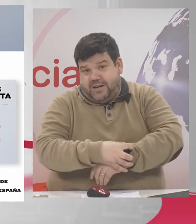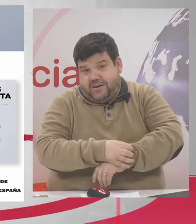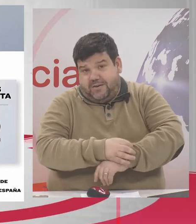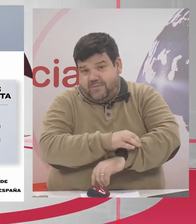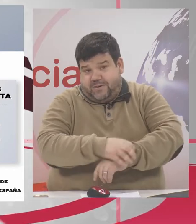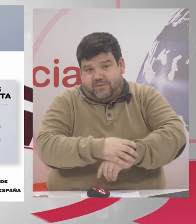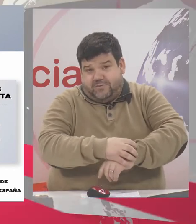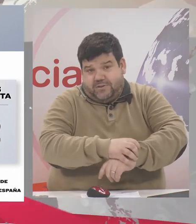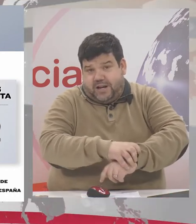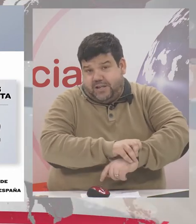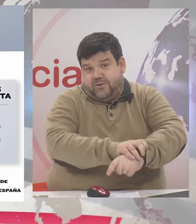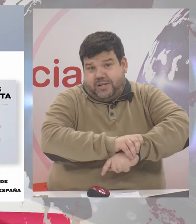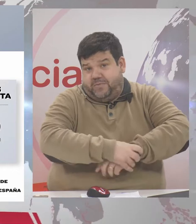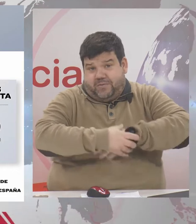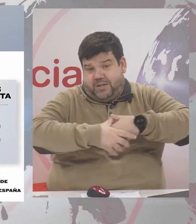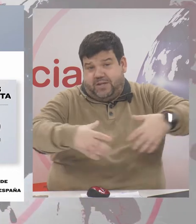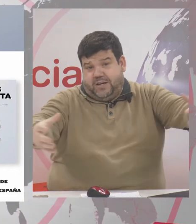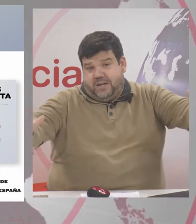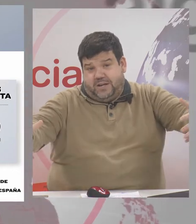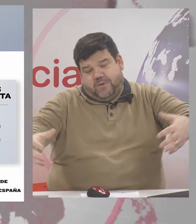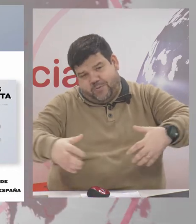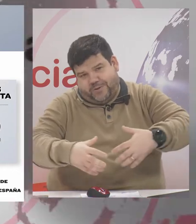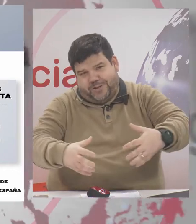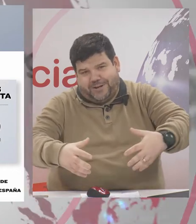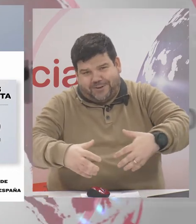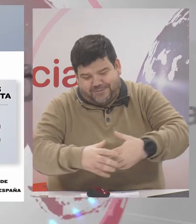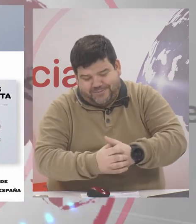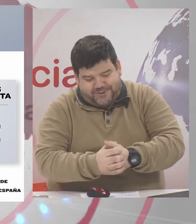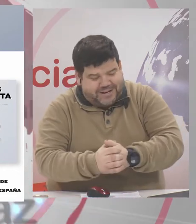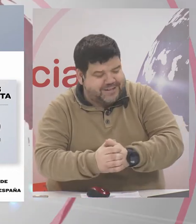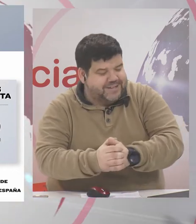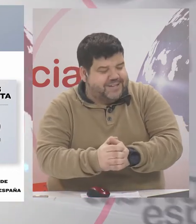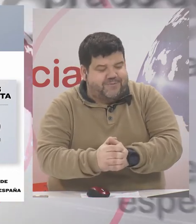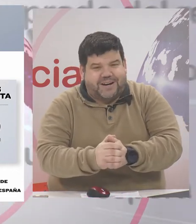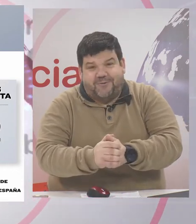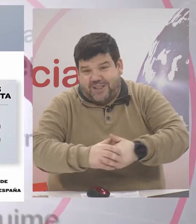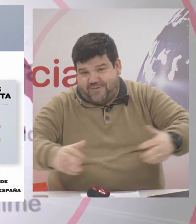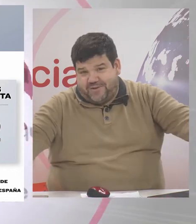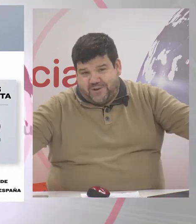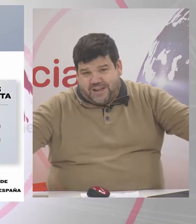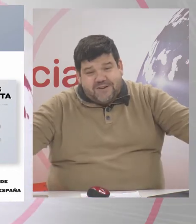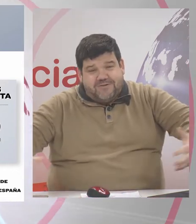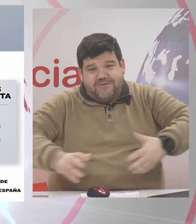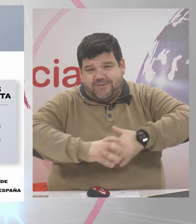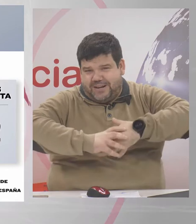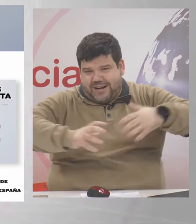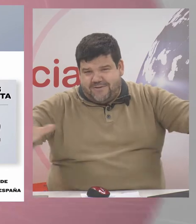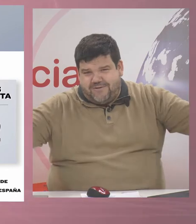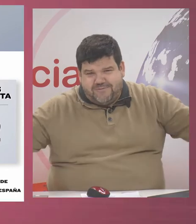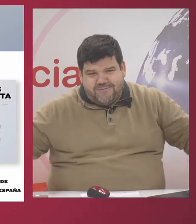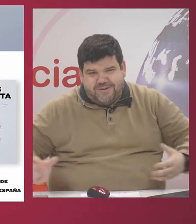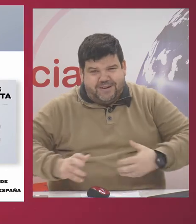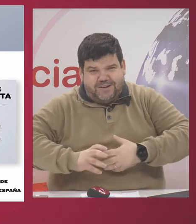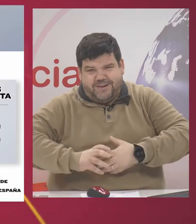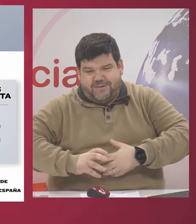a hablar con el Atlético Madrid para Vicente Calderón, ojalá, para el Wanda Metropolitano, con el Camp